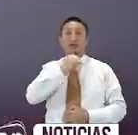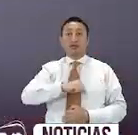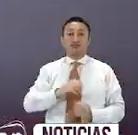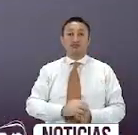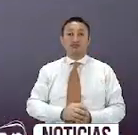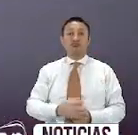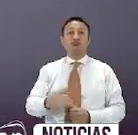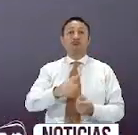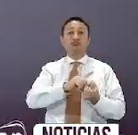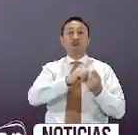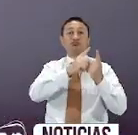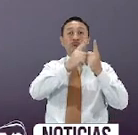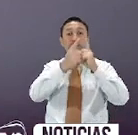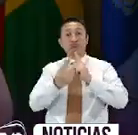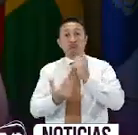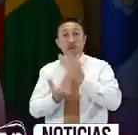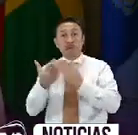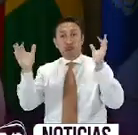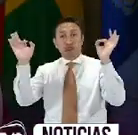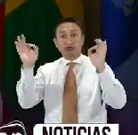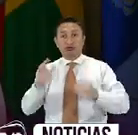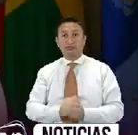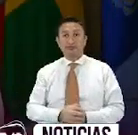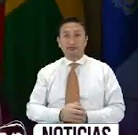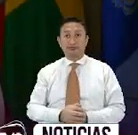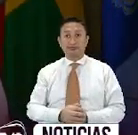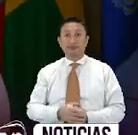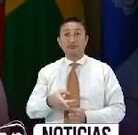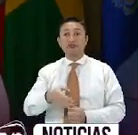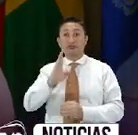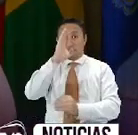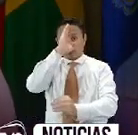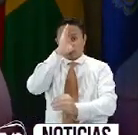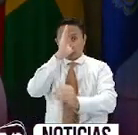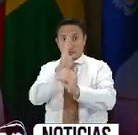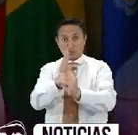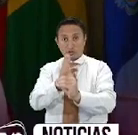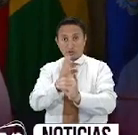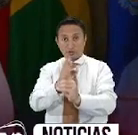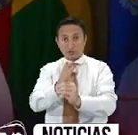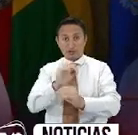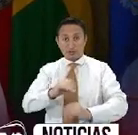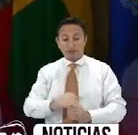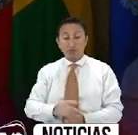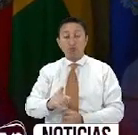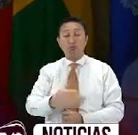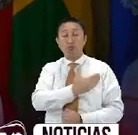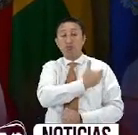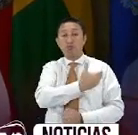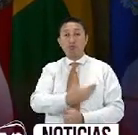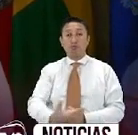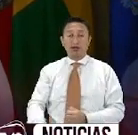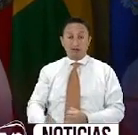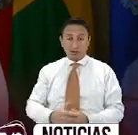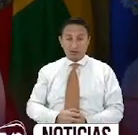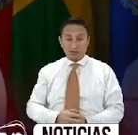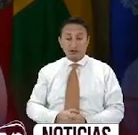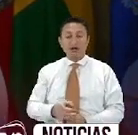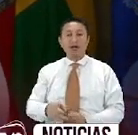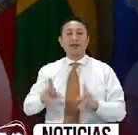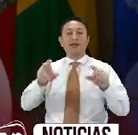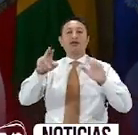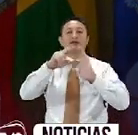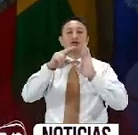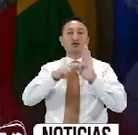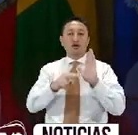transición a energías renovables. Pero se mantiene el objeto principal y la visión del presidente Daniel Noboa, que es un marco